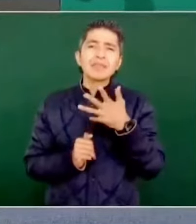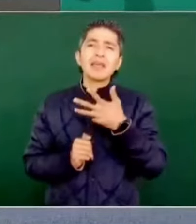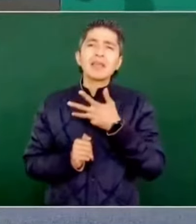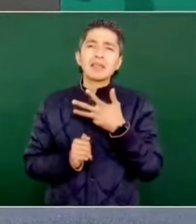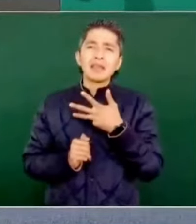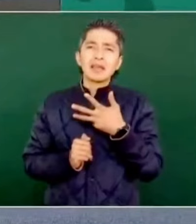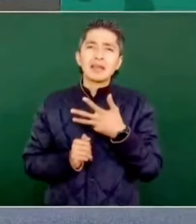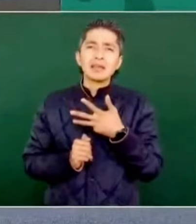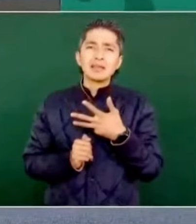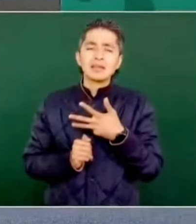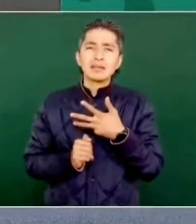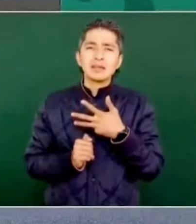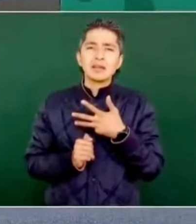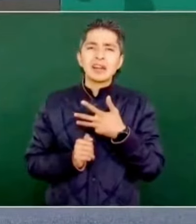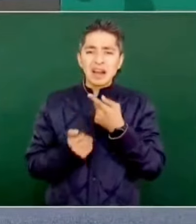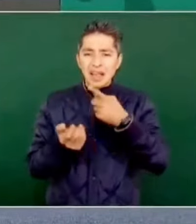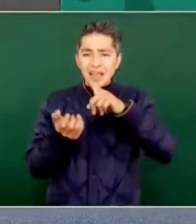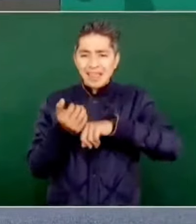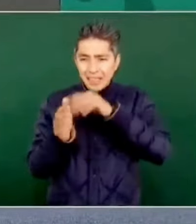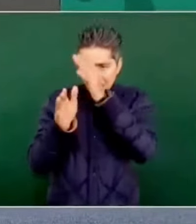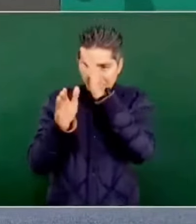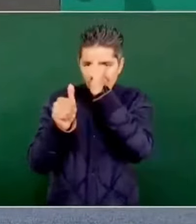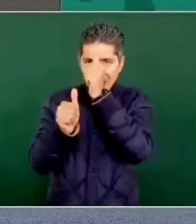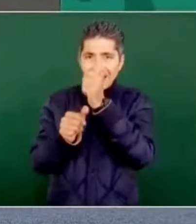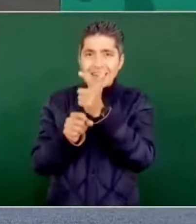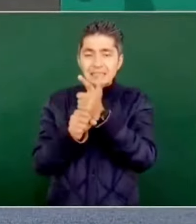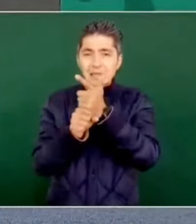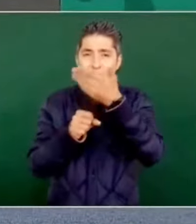eh un acuerdo con el liado